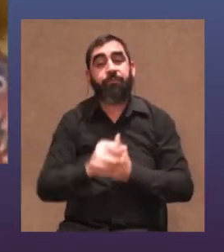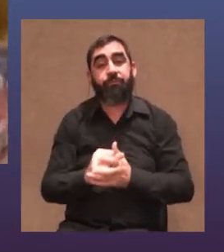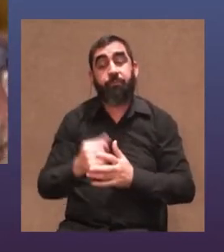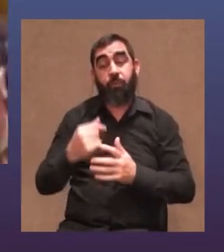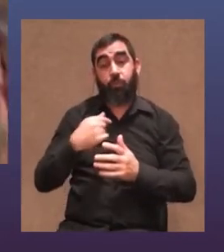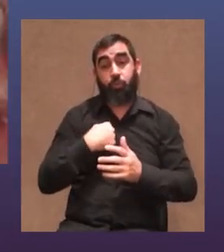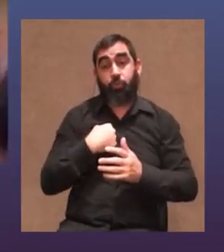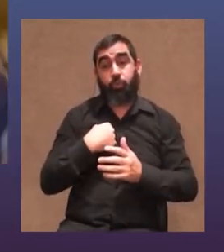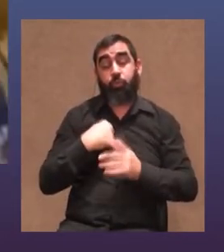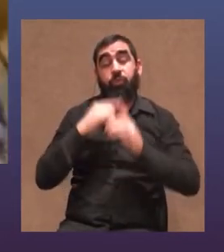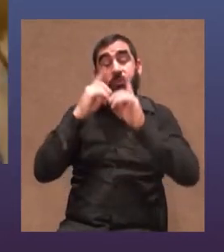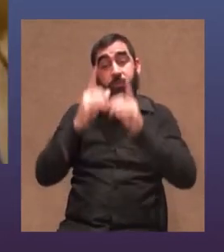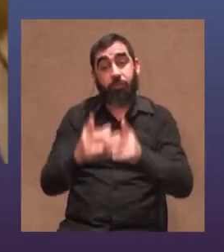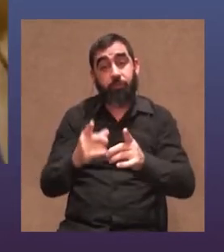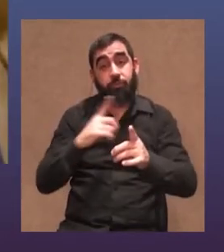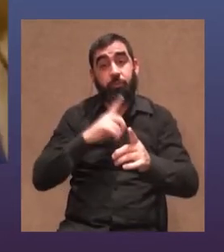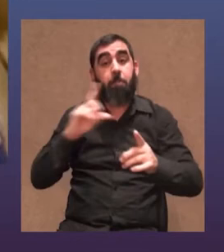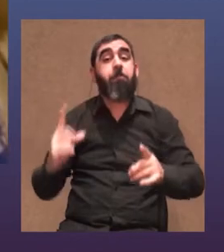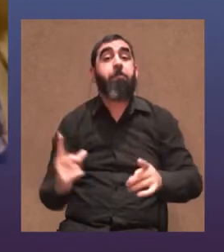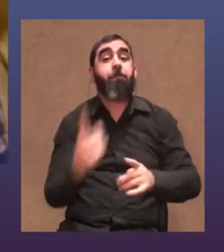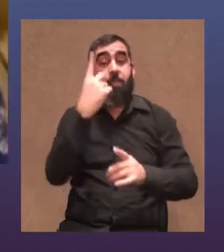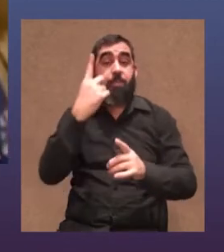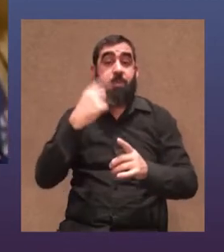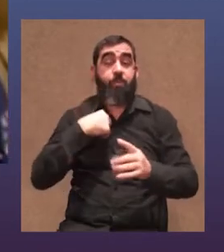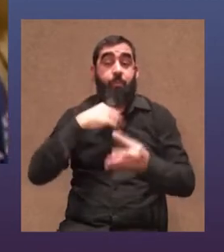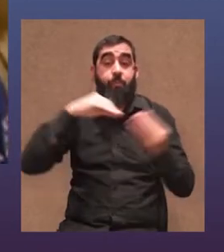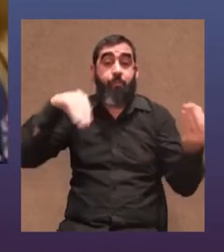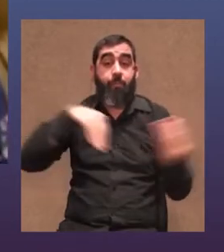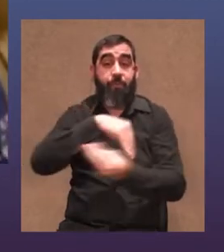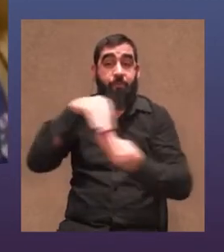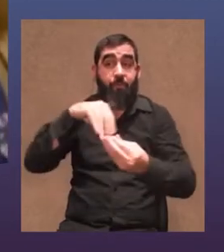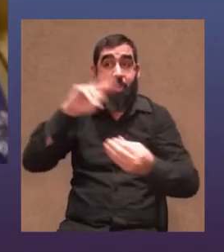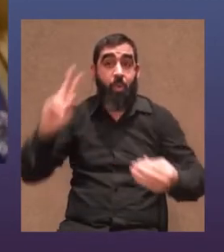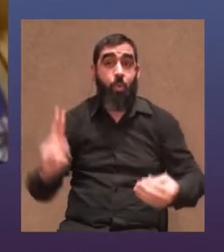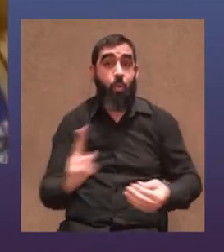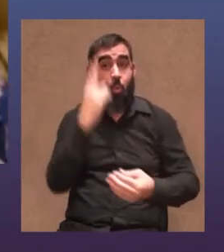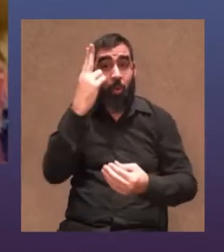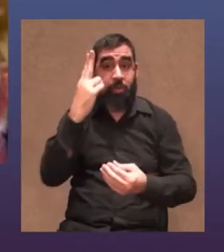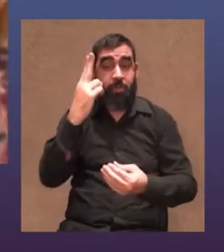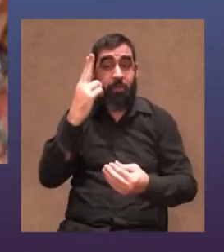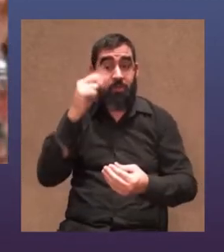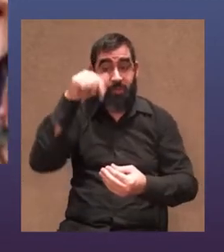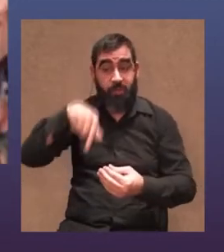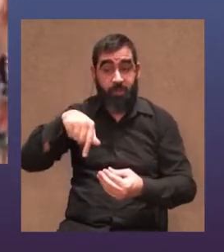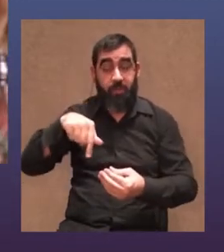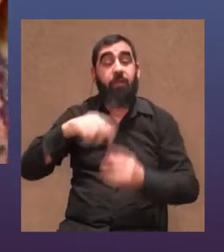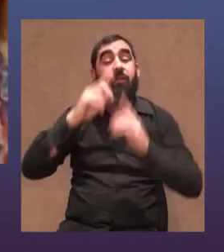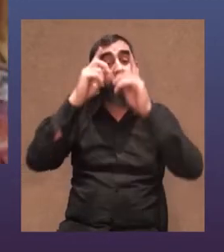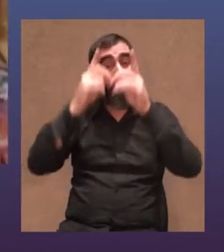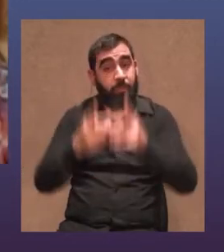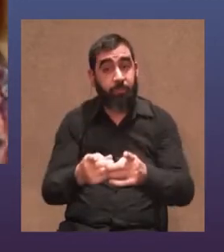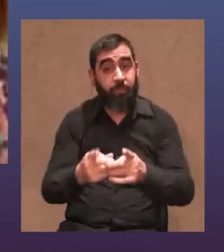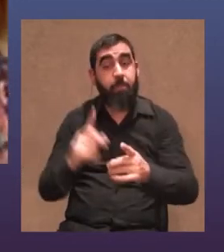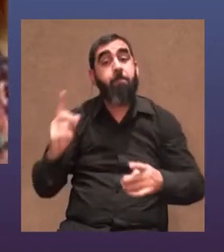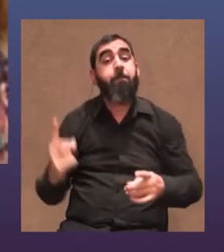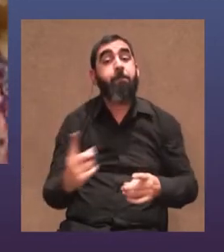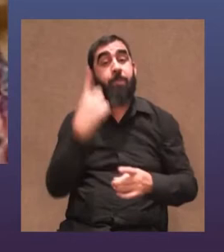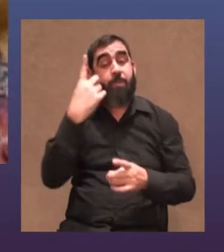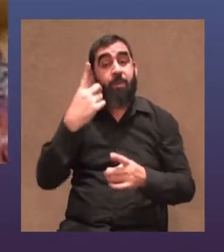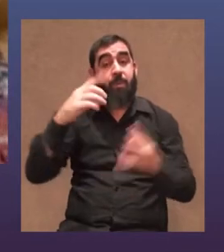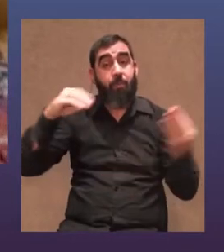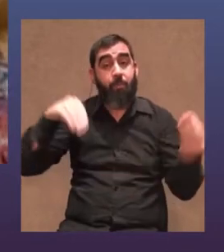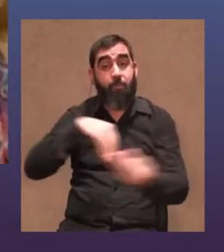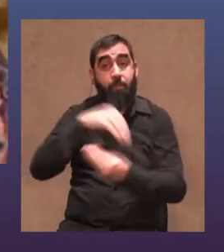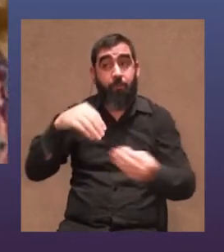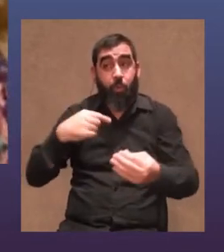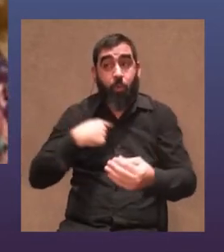yo vengo de yo soy primer generación uruguaya de acá y además primer generación que yo